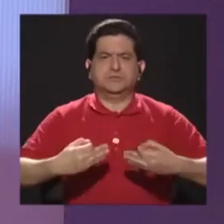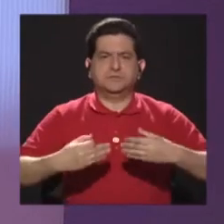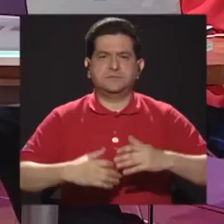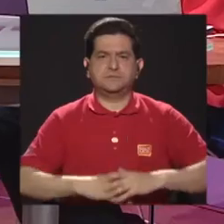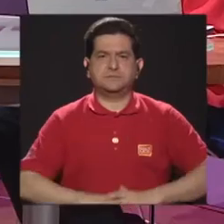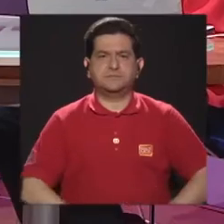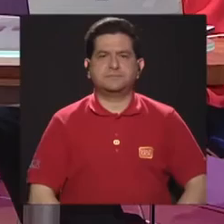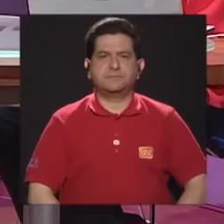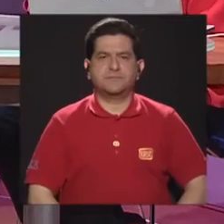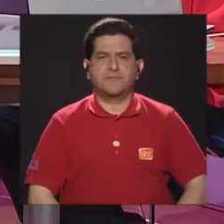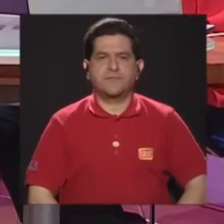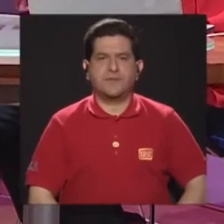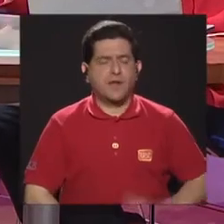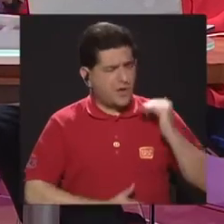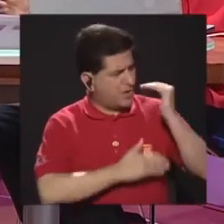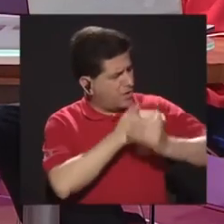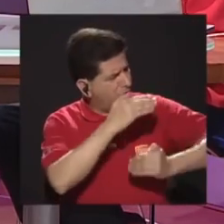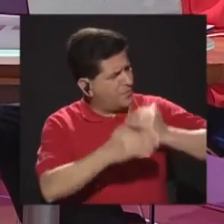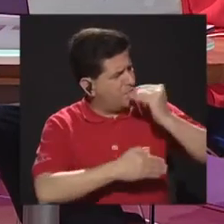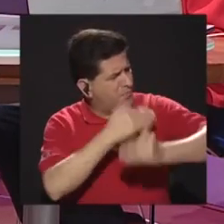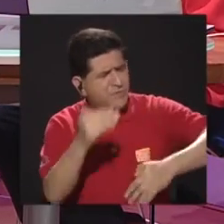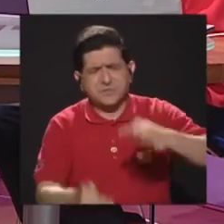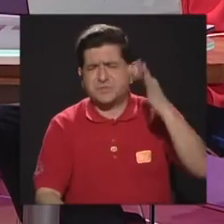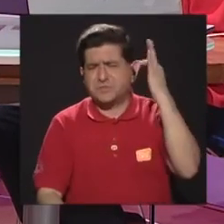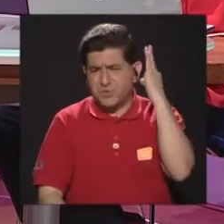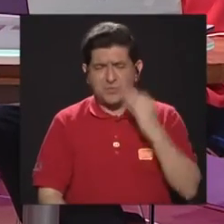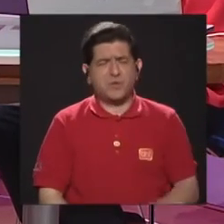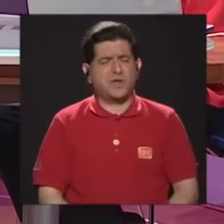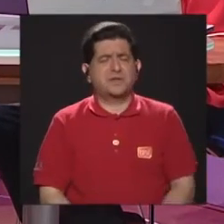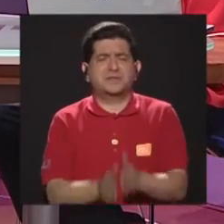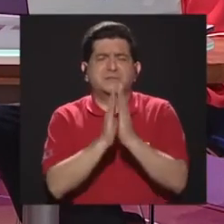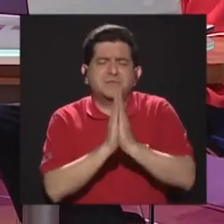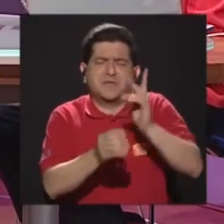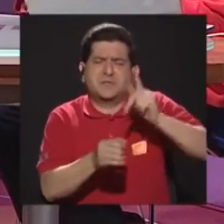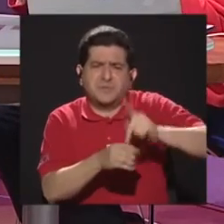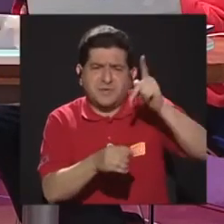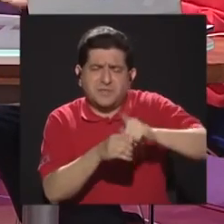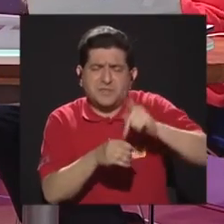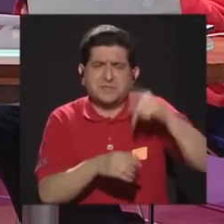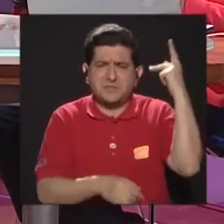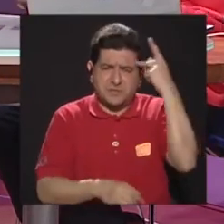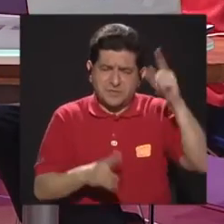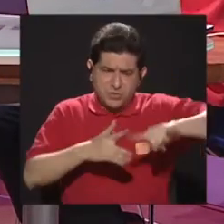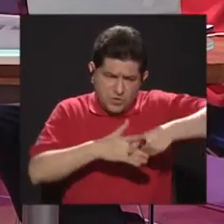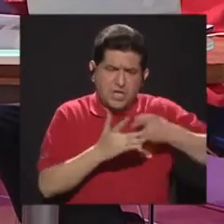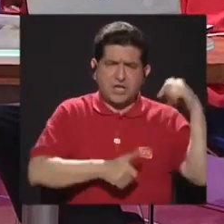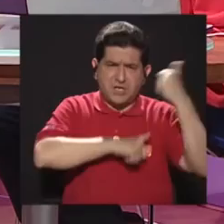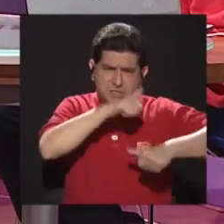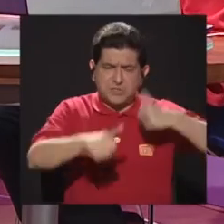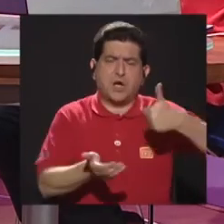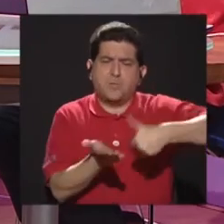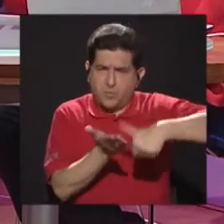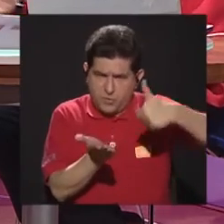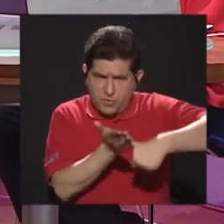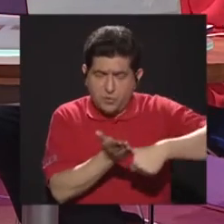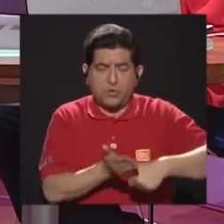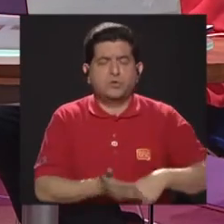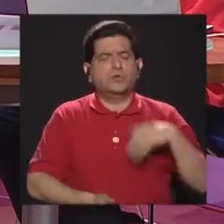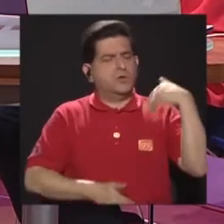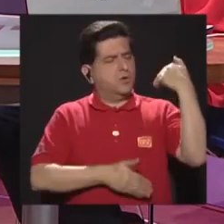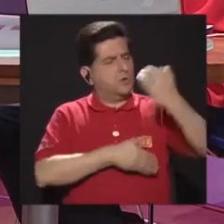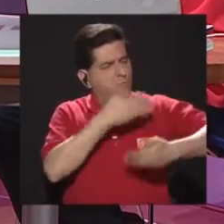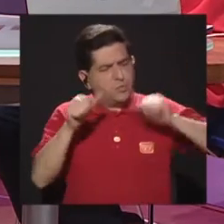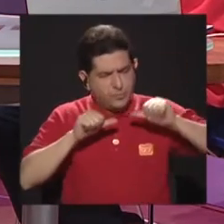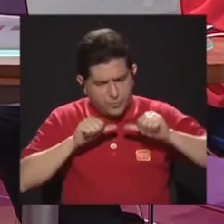decisiones. Dentro de este largo proceso de las mujeres por participar en la política, desde que iniciaron la lucha por tener el voto y todo ese camino que